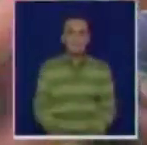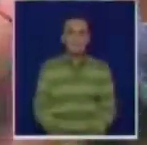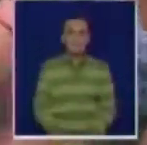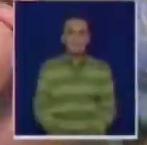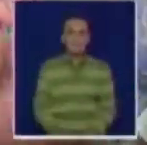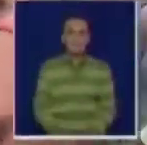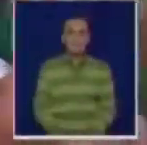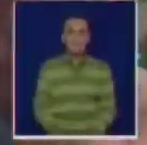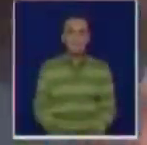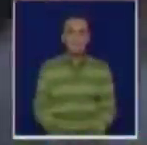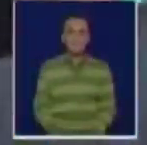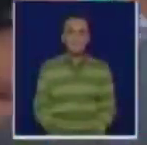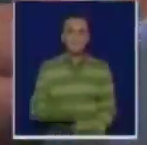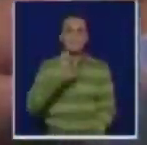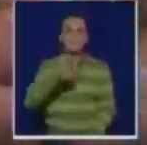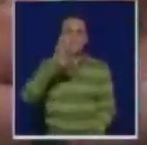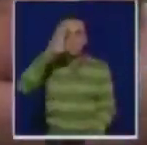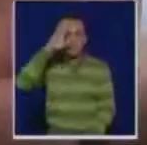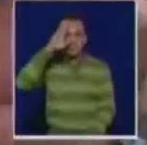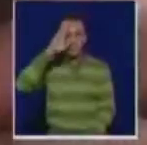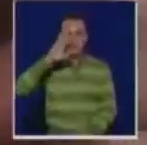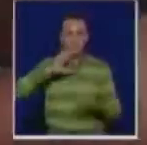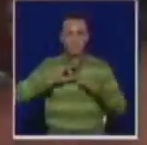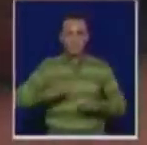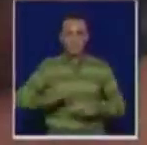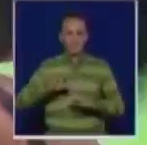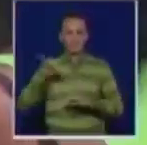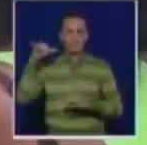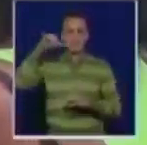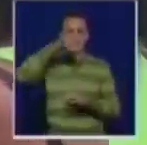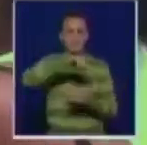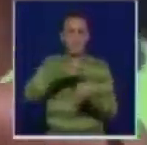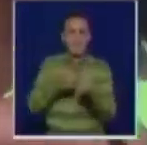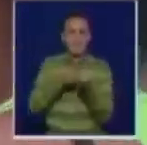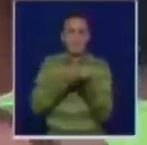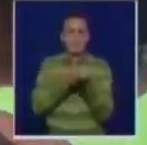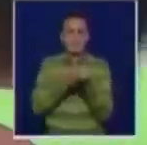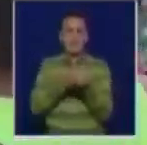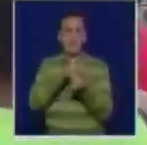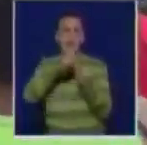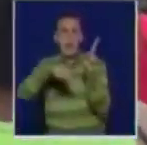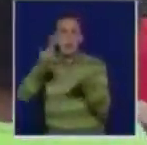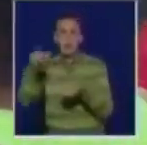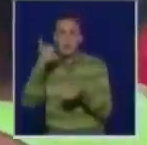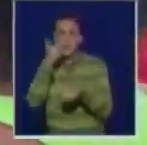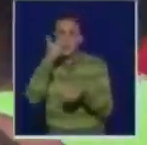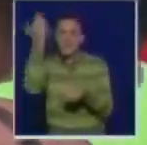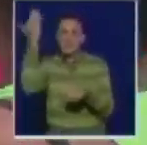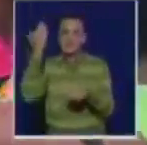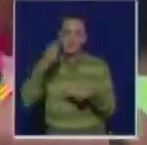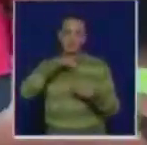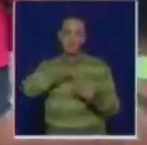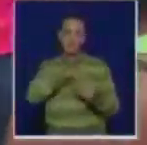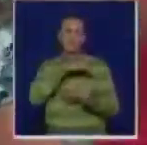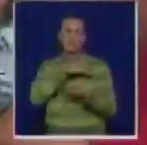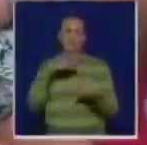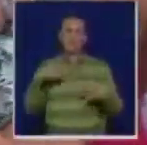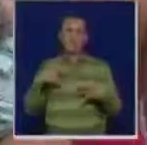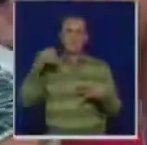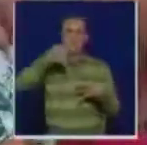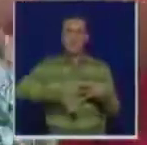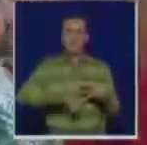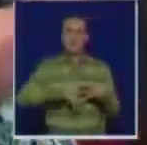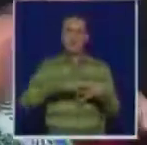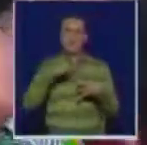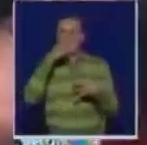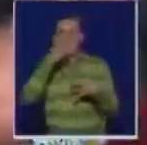Luego del apoyo que les brindó la Fuerza Aérea, mañana los adultos mayores que han presentado dificultades de salud por el congestionado viaje serán